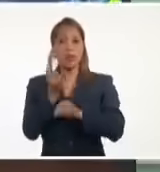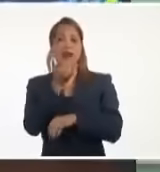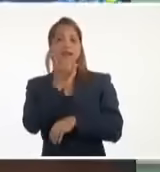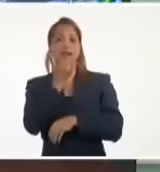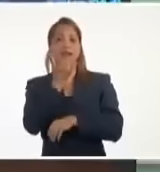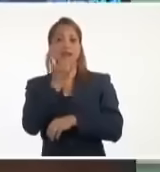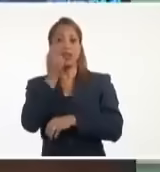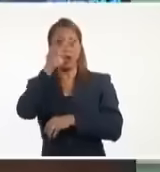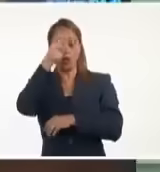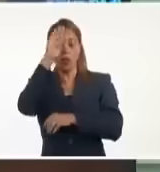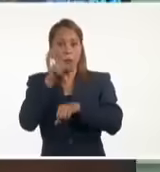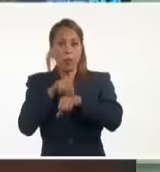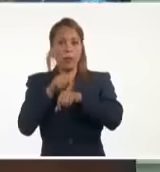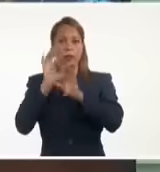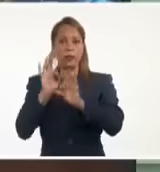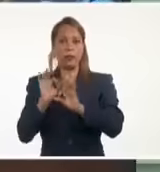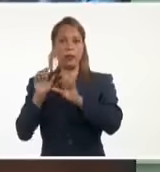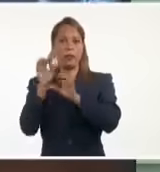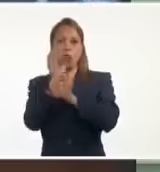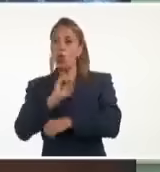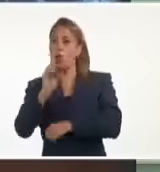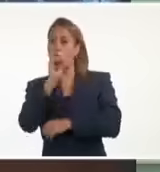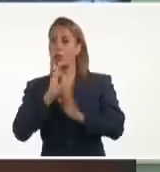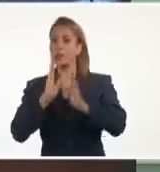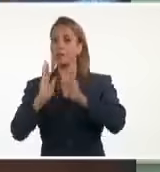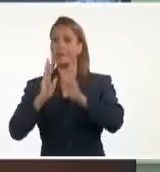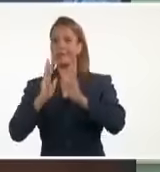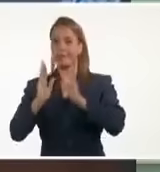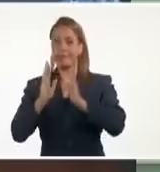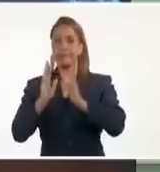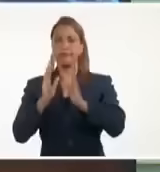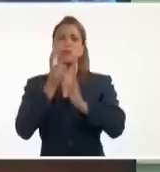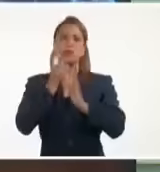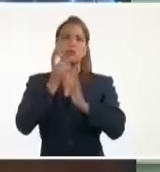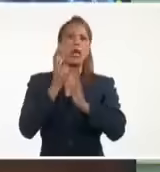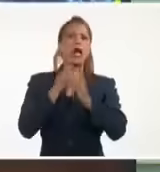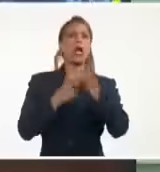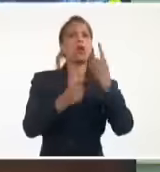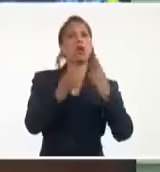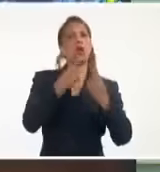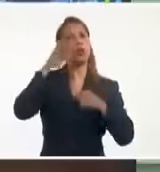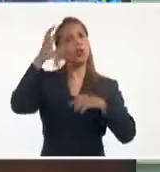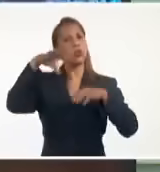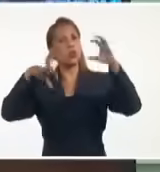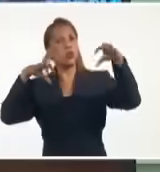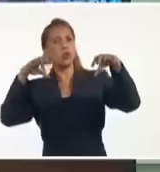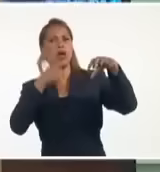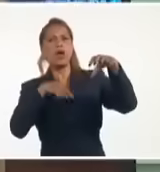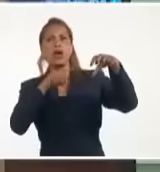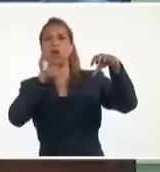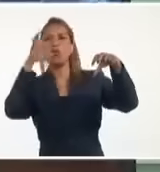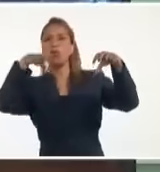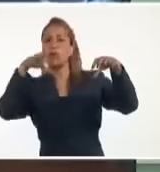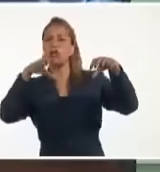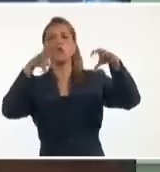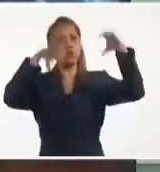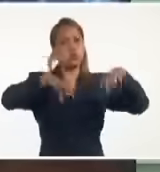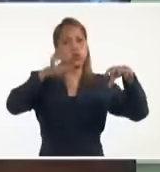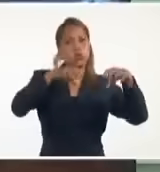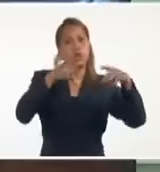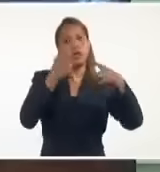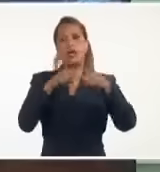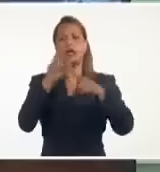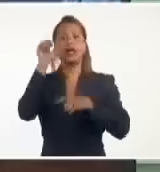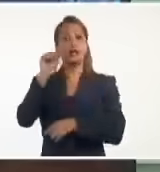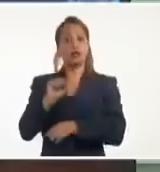nuestro territorio nacional en cierta medida. Porque ha habido lluvias ya en algunos lugares fuertes, en el sur de las provincias